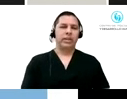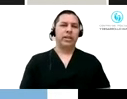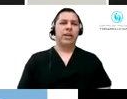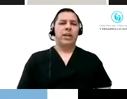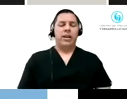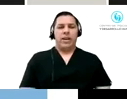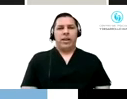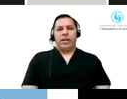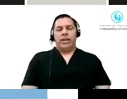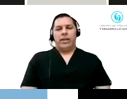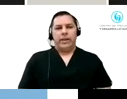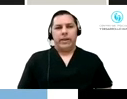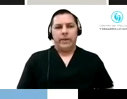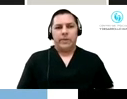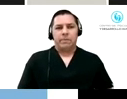¿verdad?